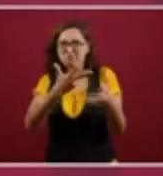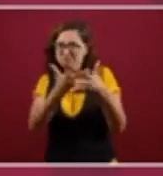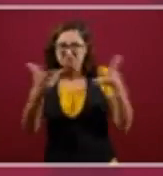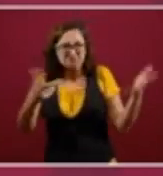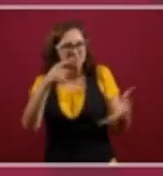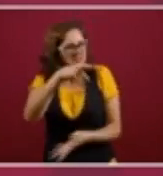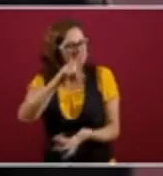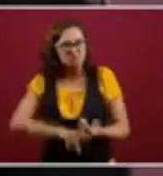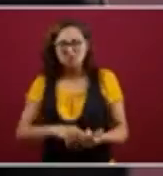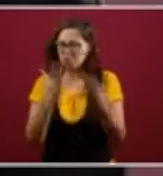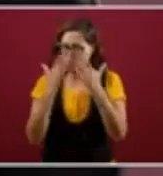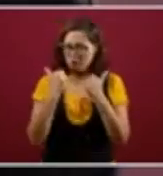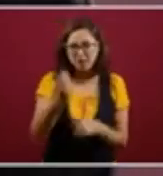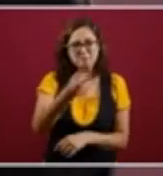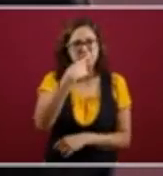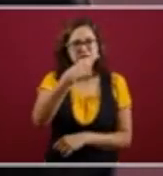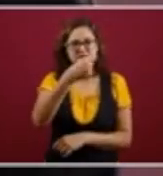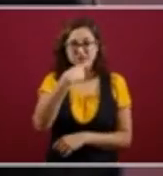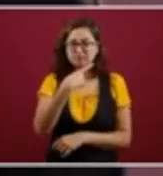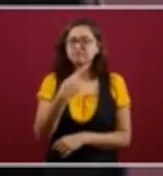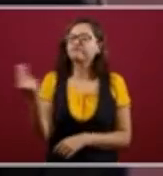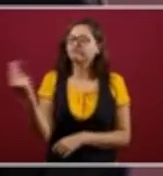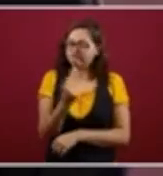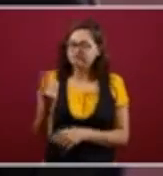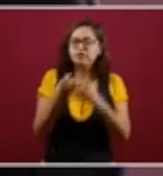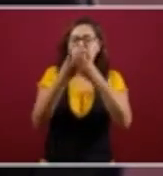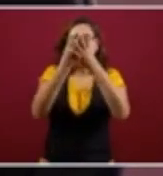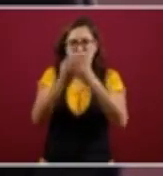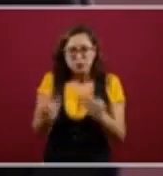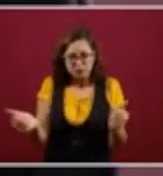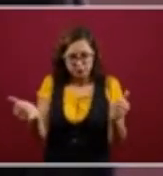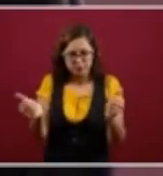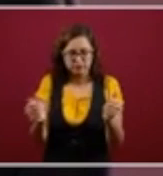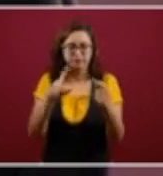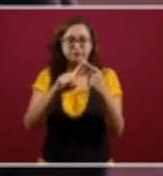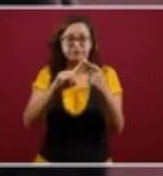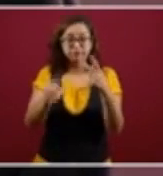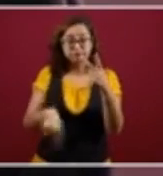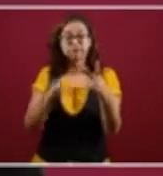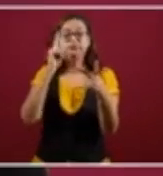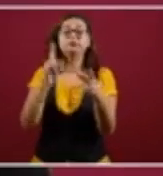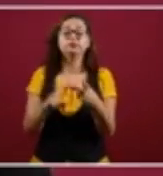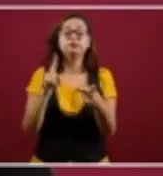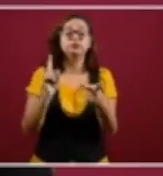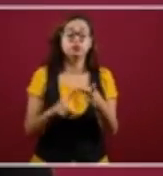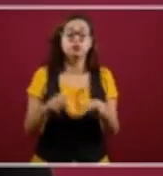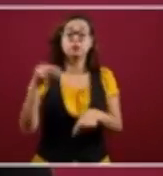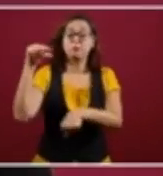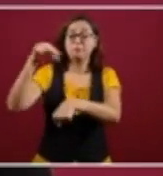Entonces, vamos a resolver esto. Dos, los médicos.